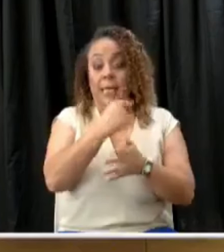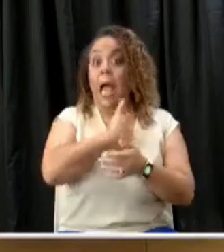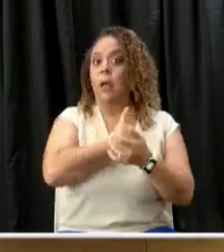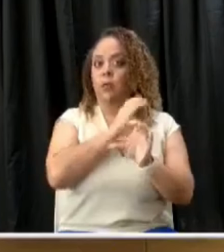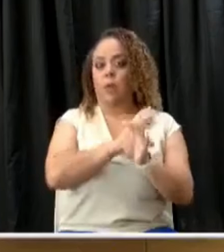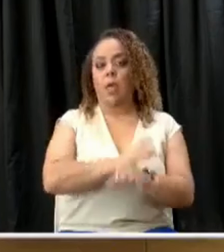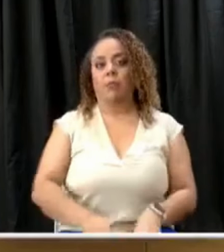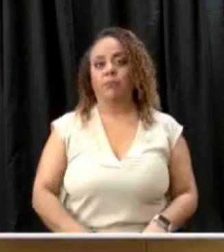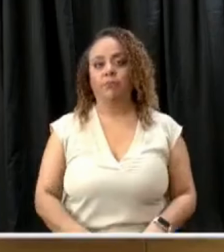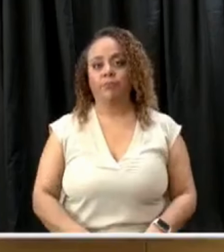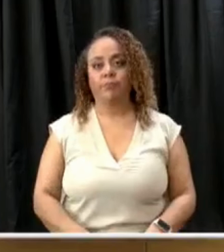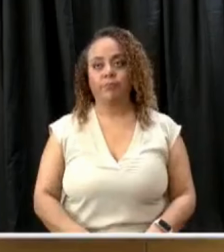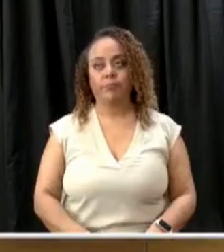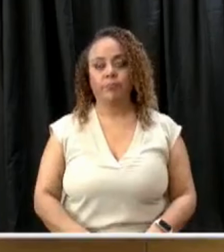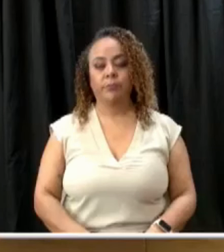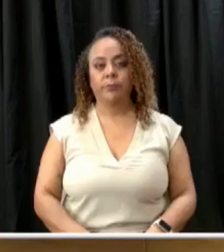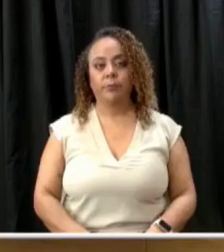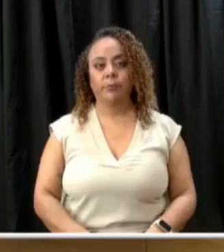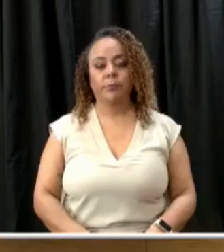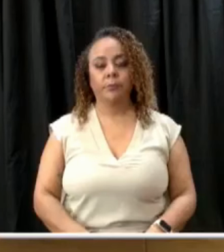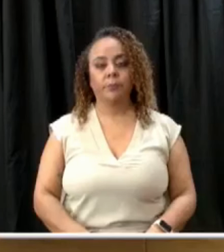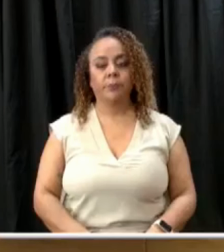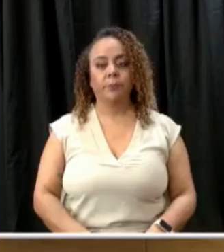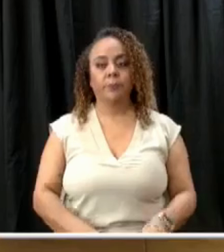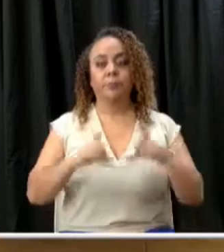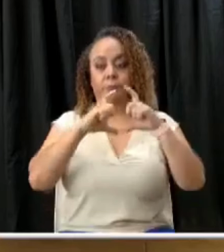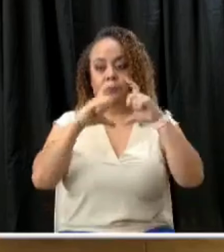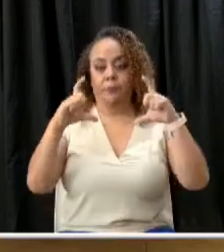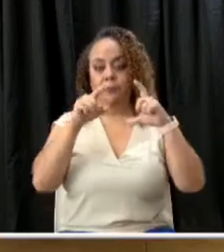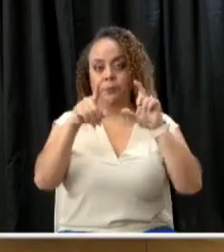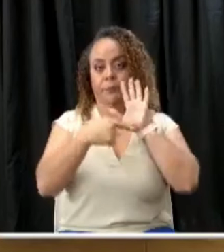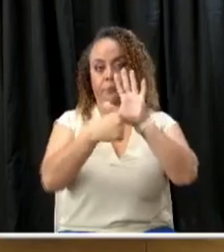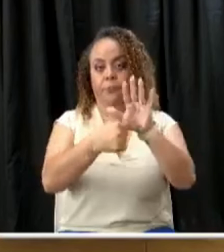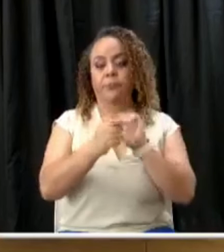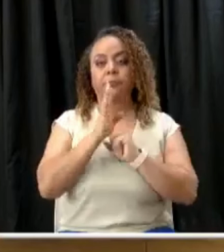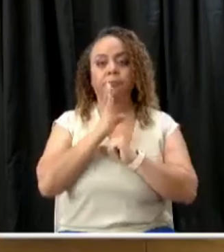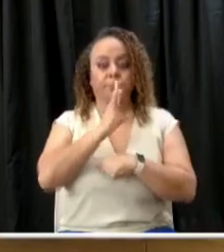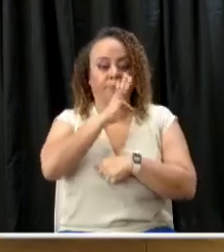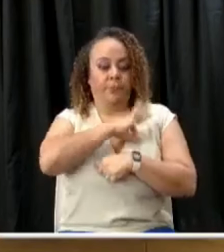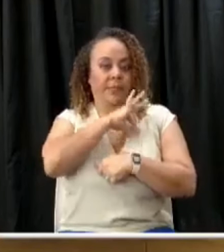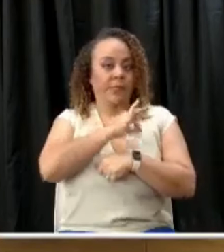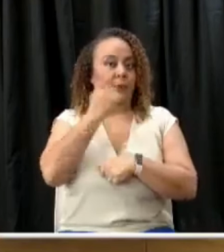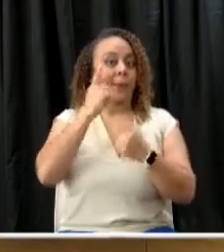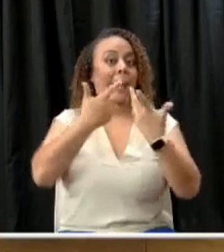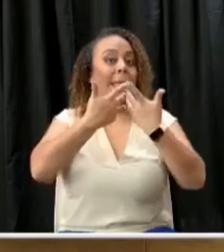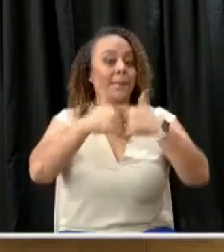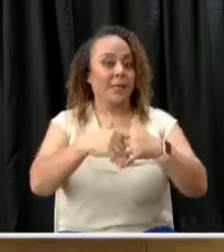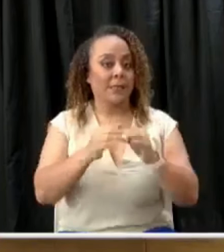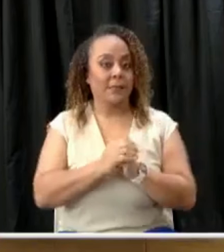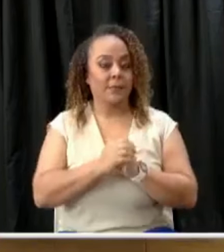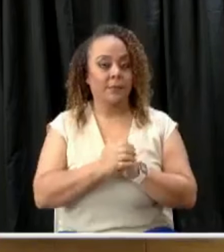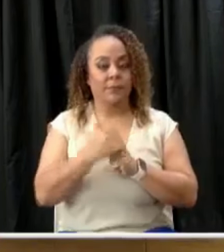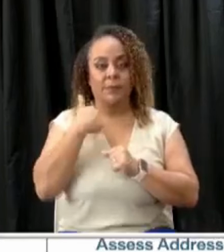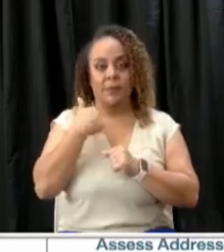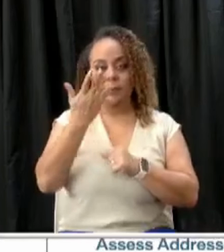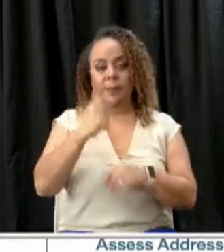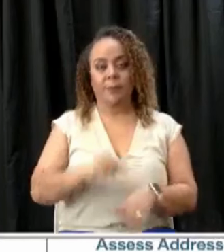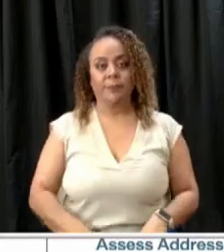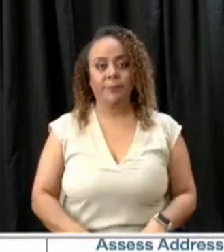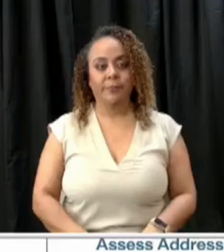sobre esto. Dentro de la diapositiva que nos compartía, nos hablaba sobre los beneficios para la empresa. La tenemos por ahí, tal